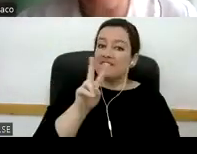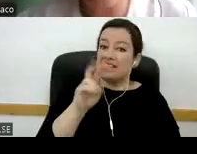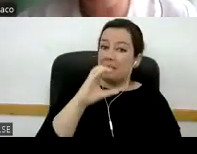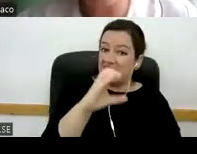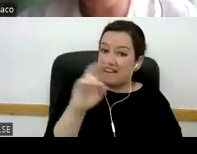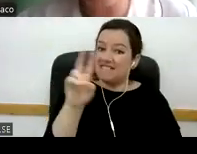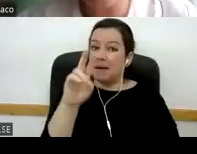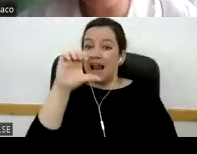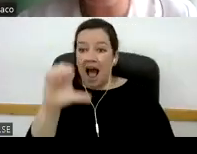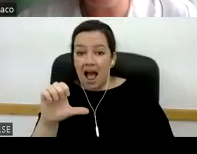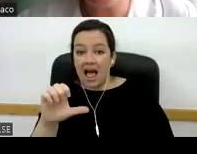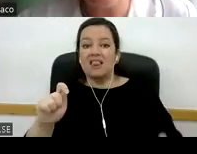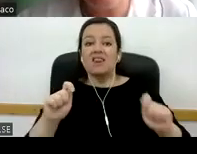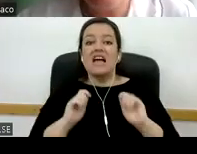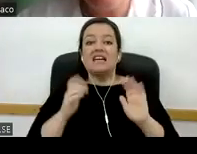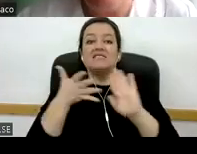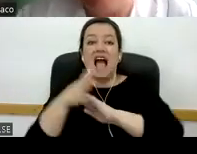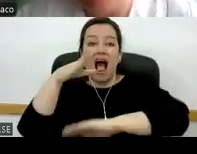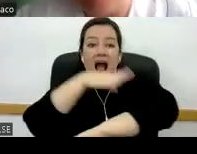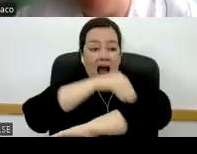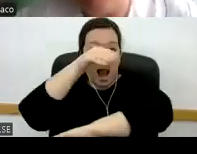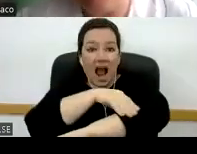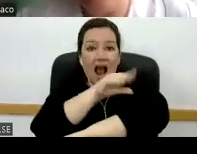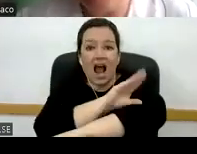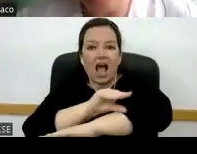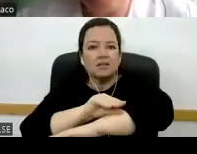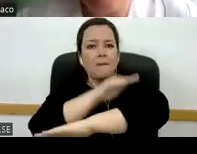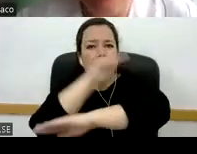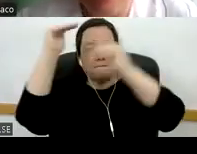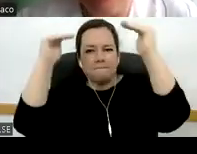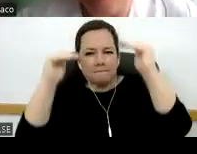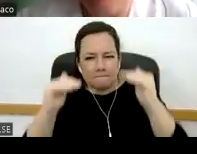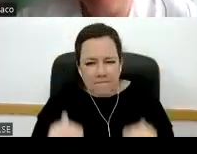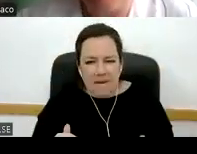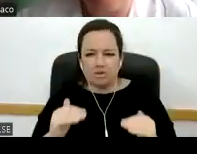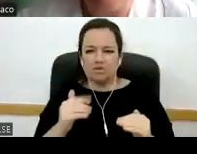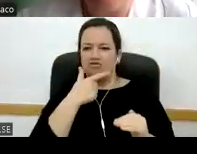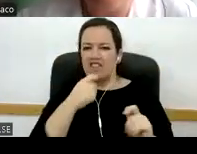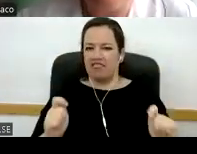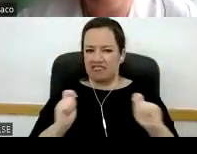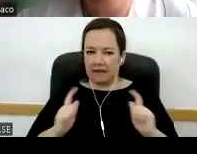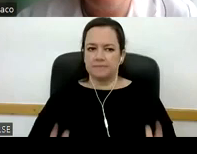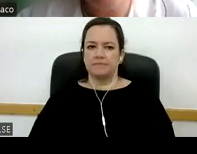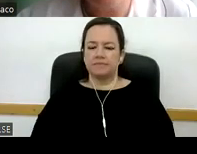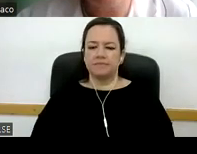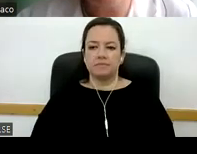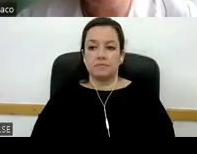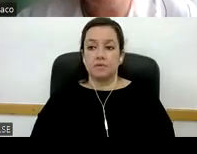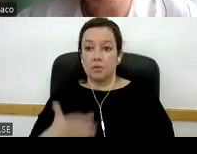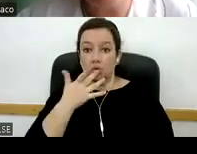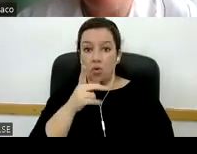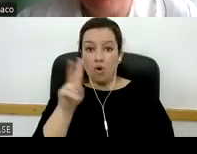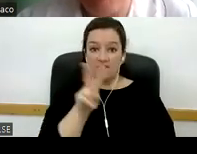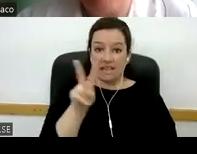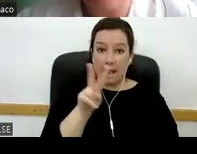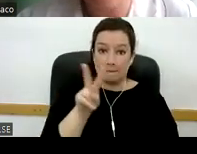la E ayudan a controlar el perfil lipídico, la dislipemia, un perfil lipídico inadecuado, como veíamos antes también. O sea que un buen aporte de